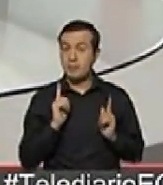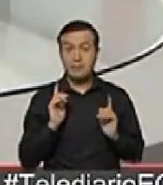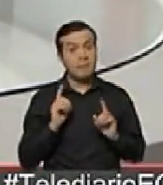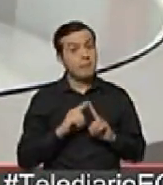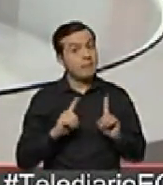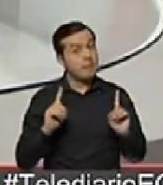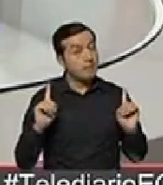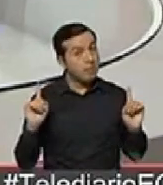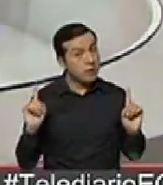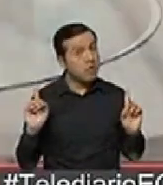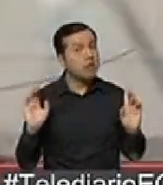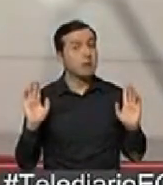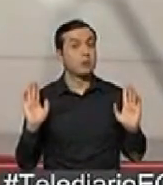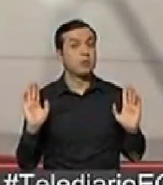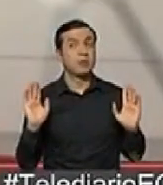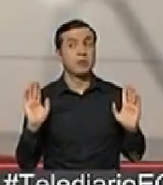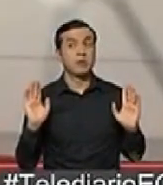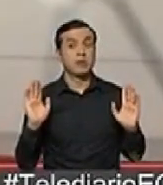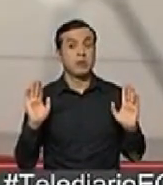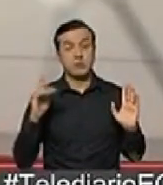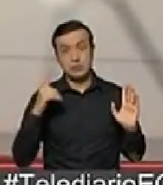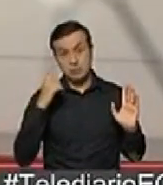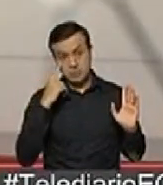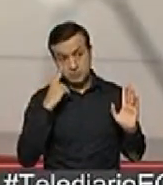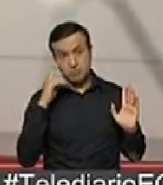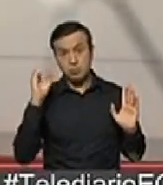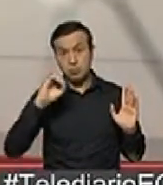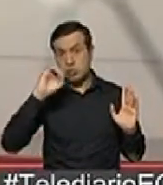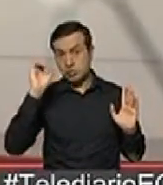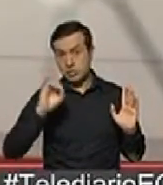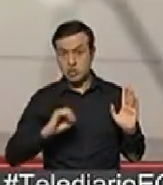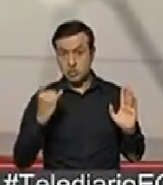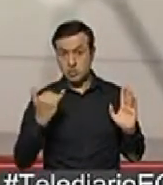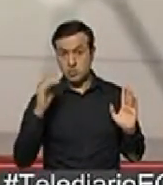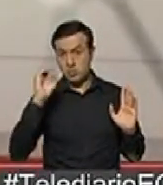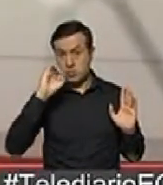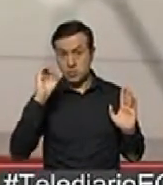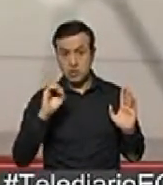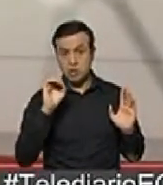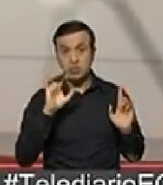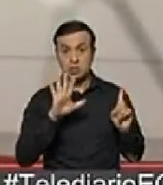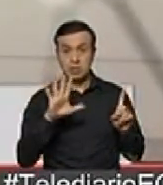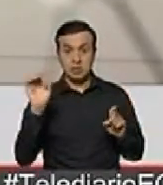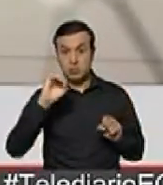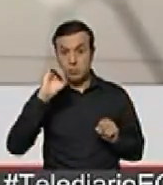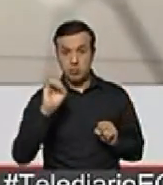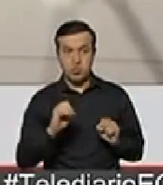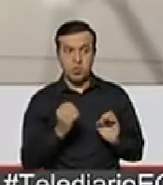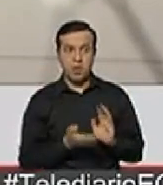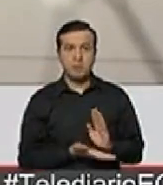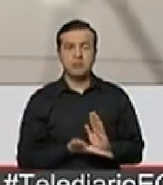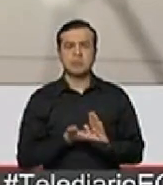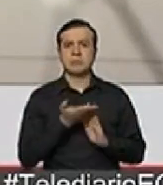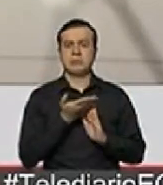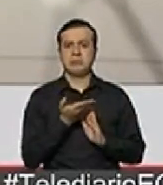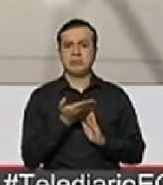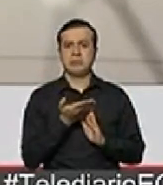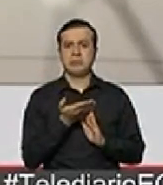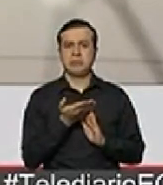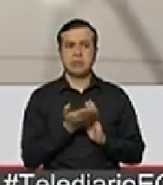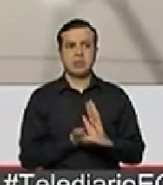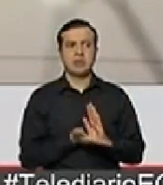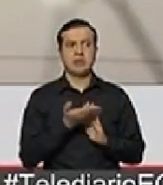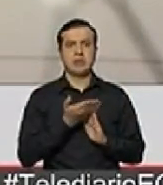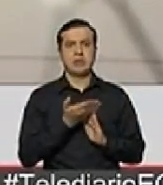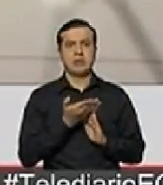de, viendo desde el lado de vista porcentual, ha subido 600% la incidencia de